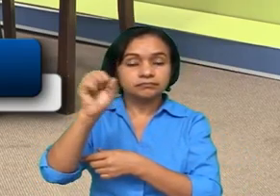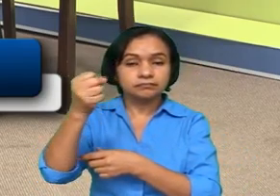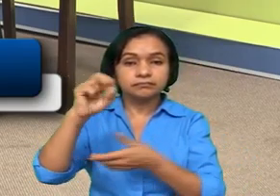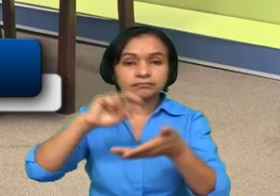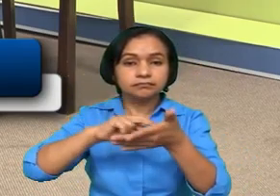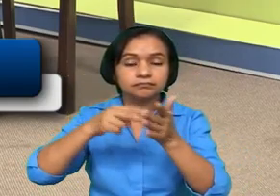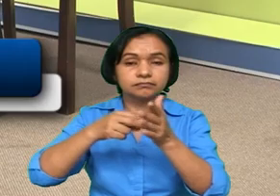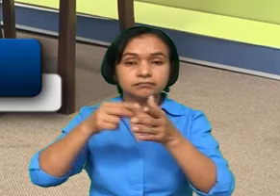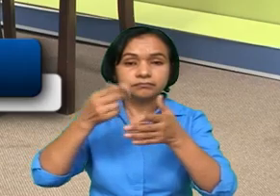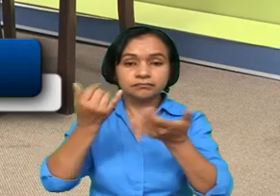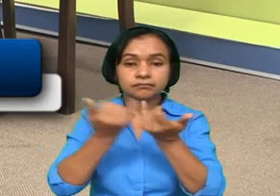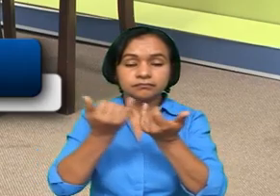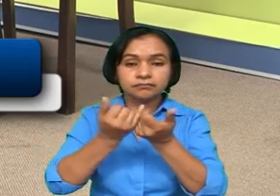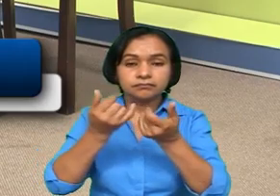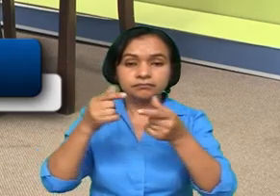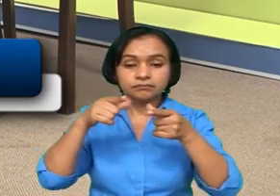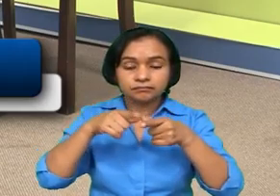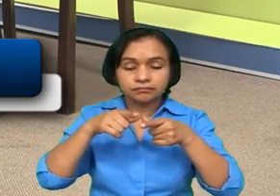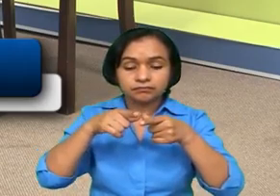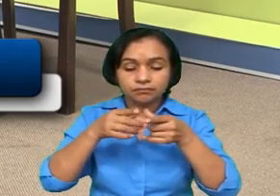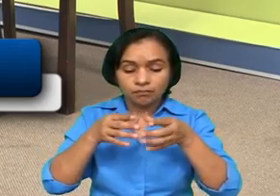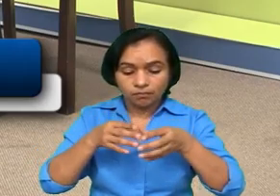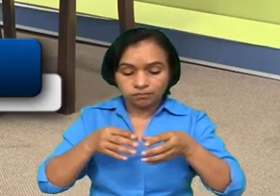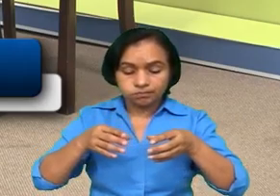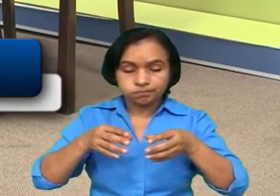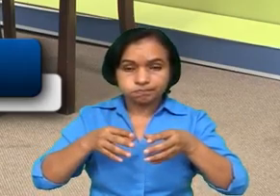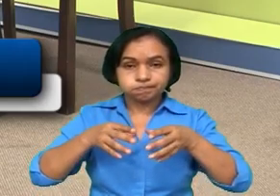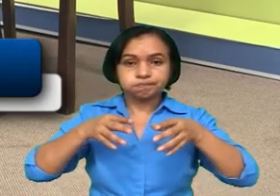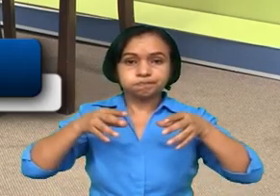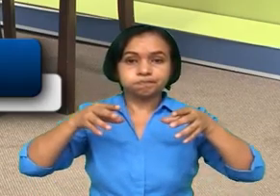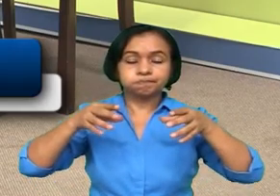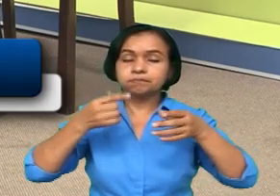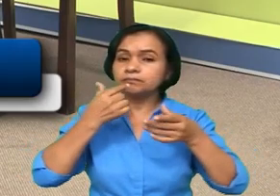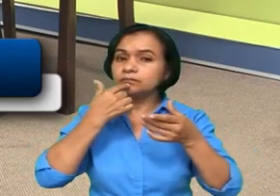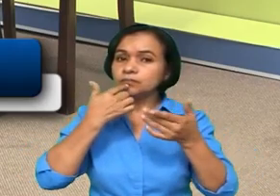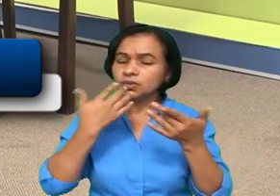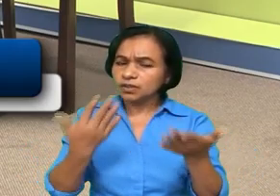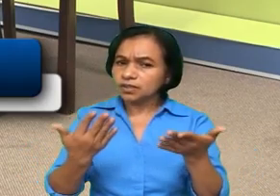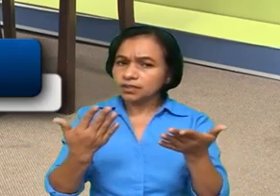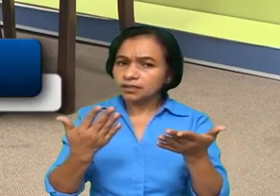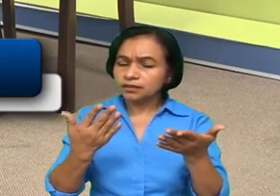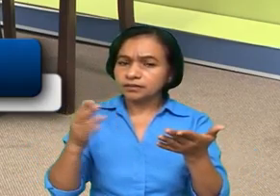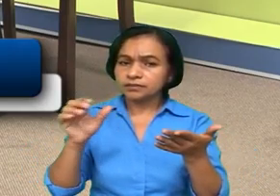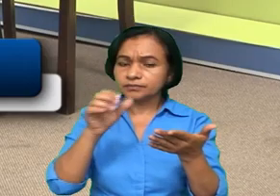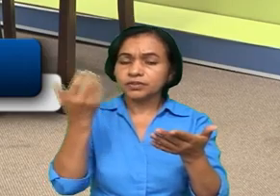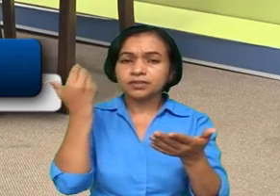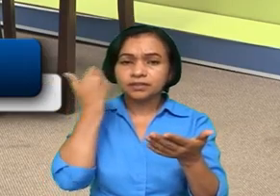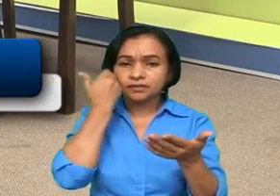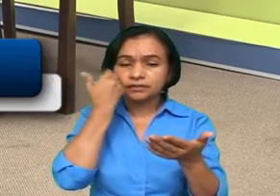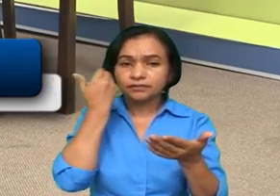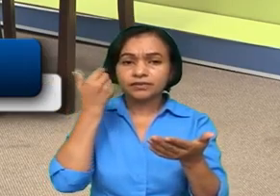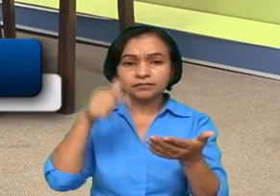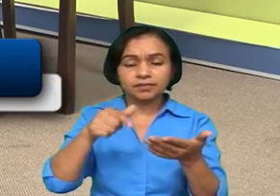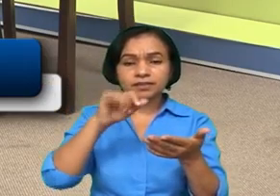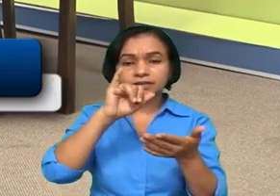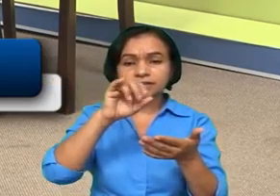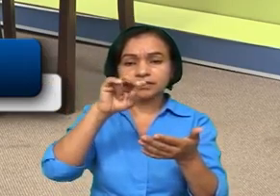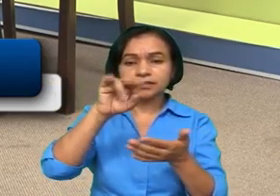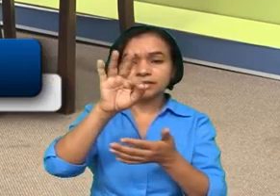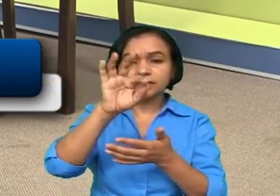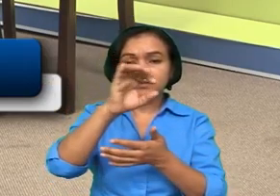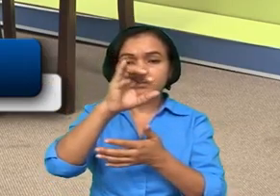decir inflamación del tejido de la vejiga, ¿ya? ¿Y por qué se inflama el tejido? Porque hay una infección. La infección puede ser